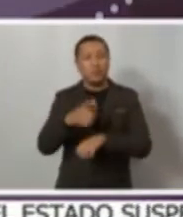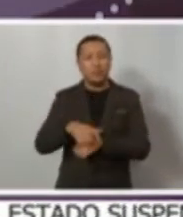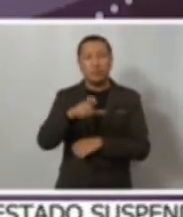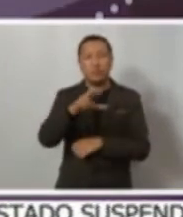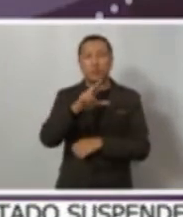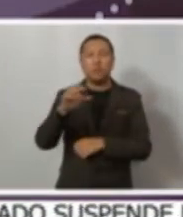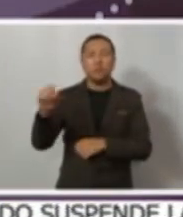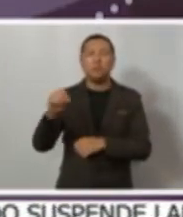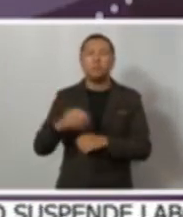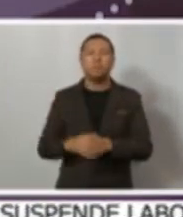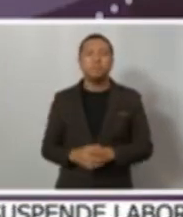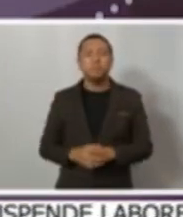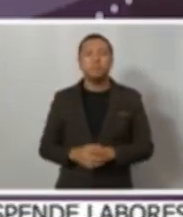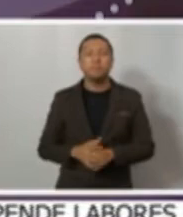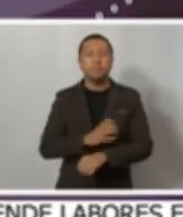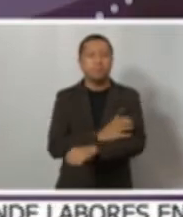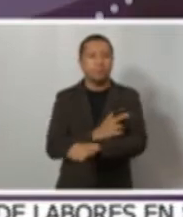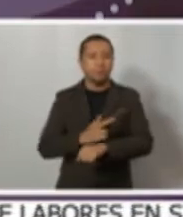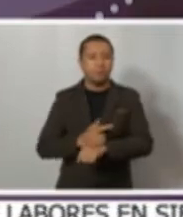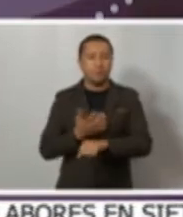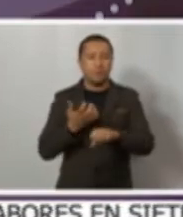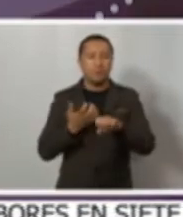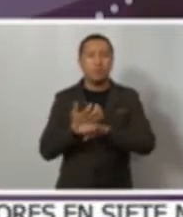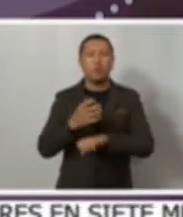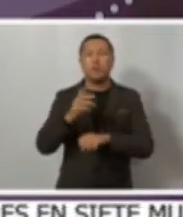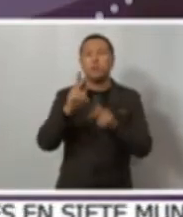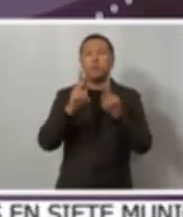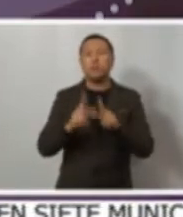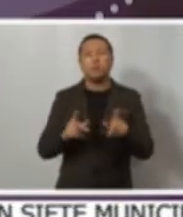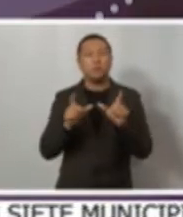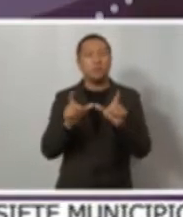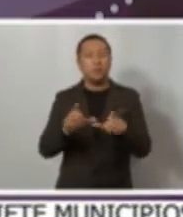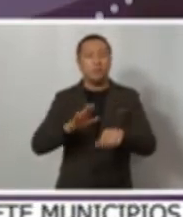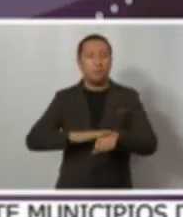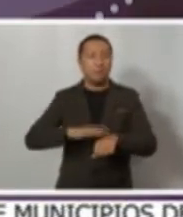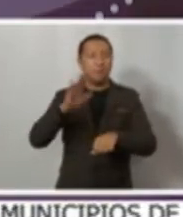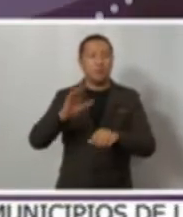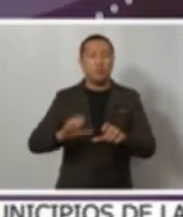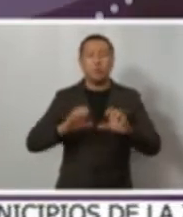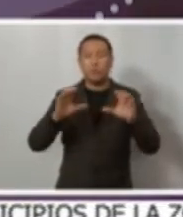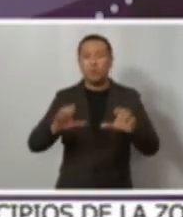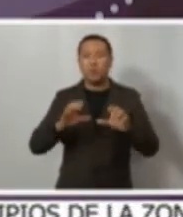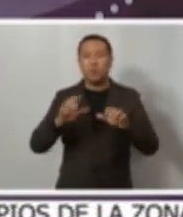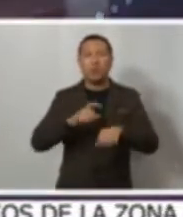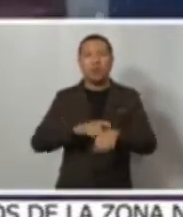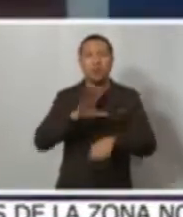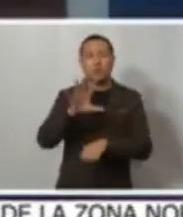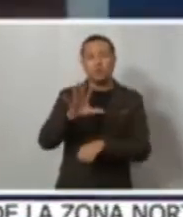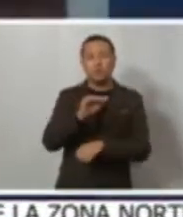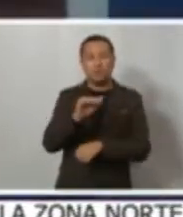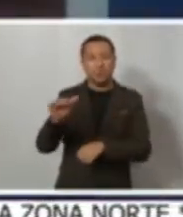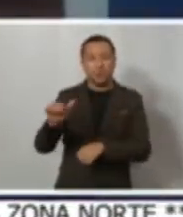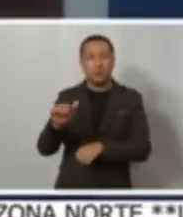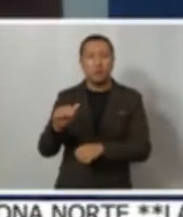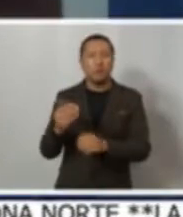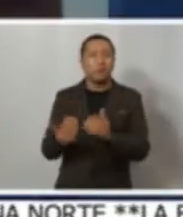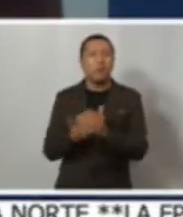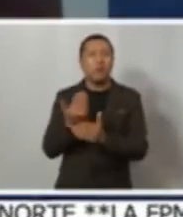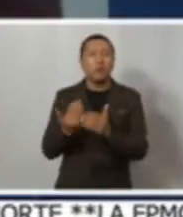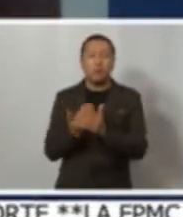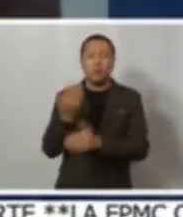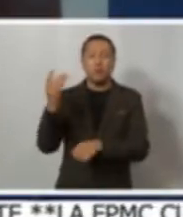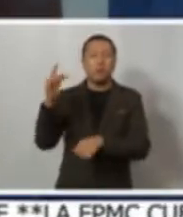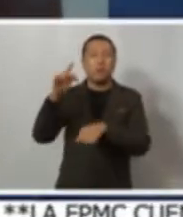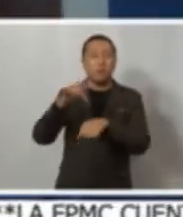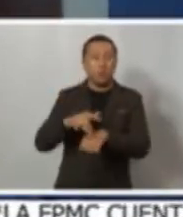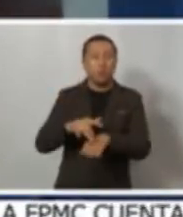Roo. Y dice la Coordinación Estatal de Protección Civil, extrema precauciones. A las 5:30 horas, el centro del huracán Delta ingresó a